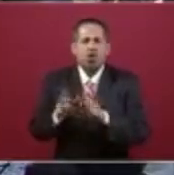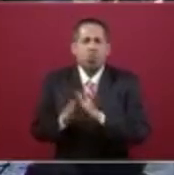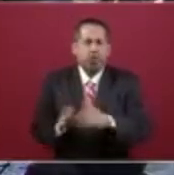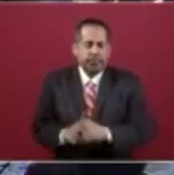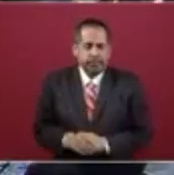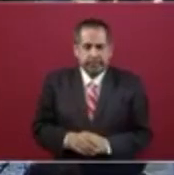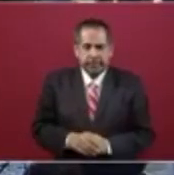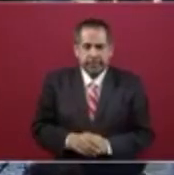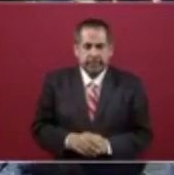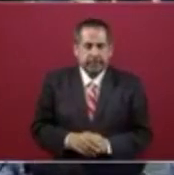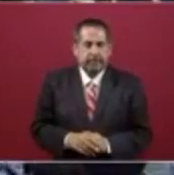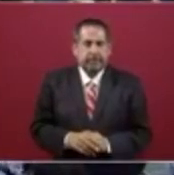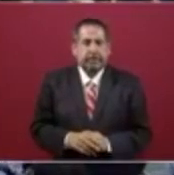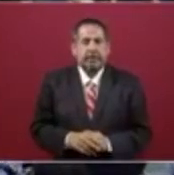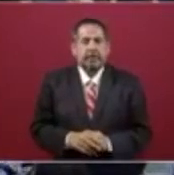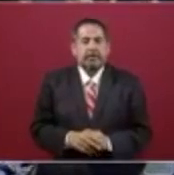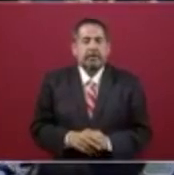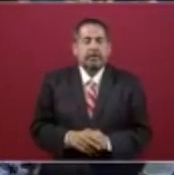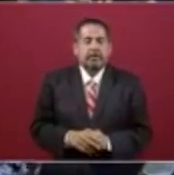Bueno,